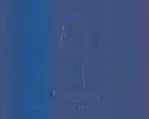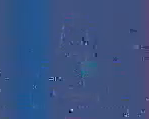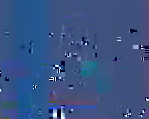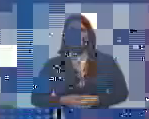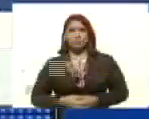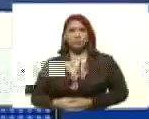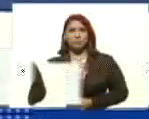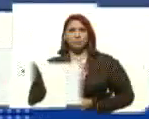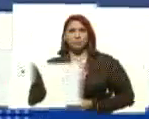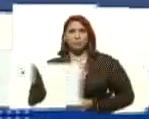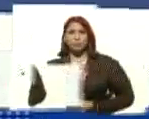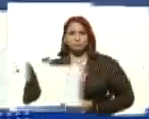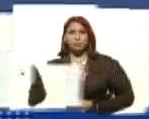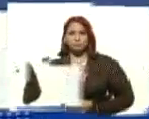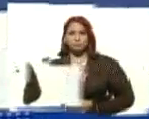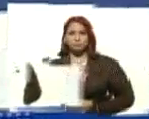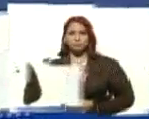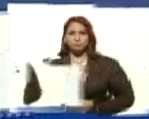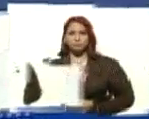En su acompañamiento